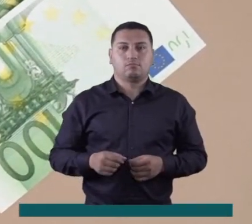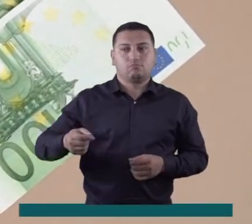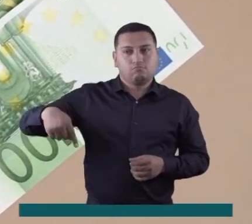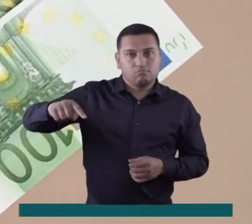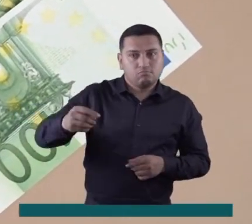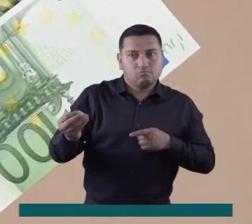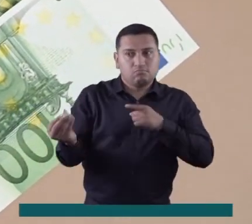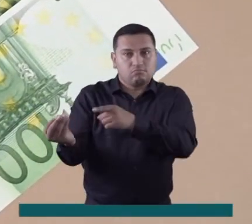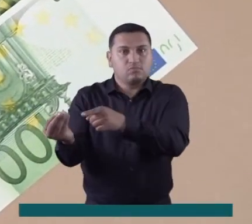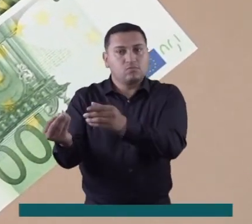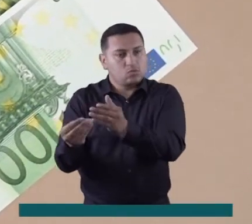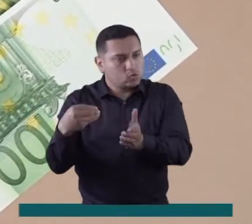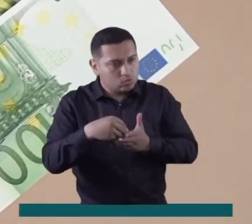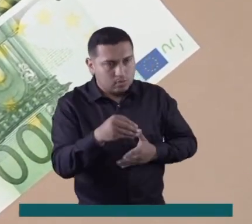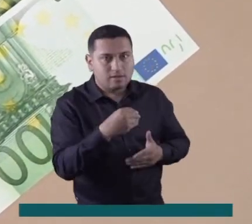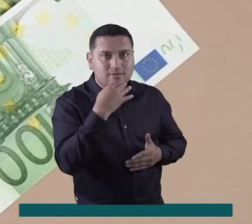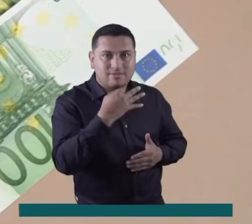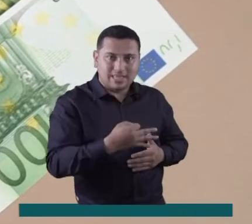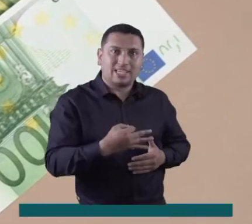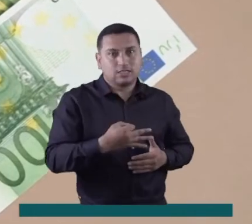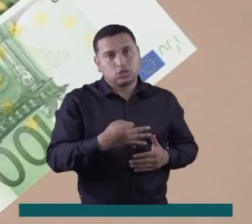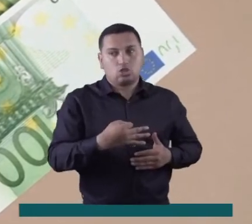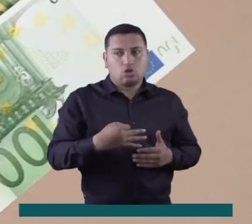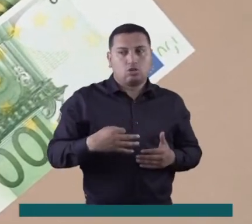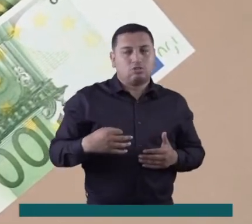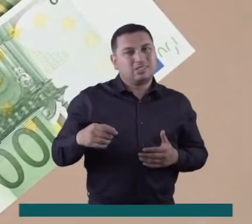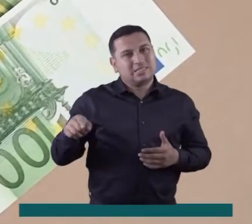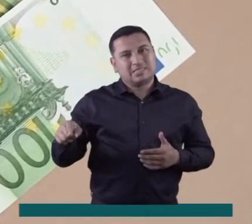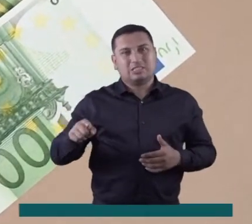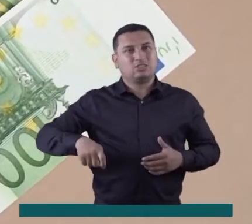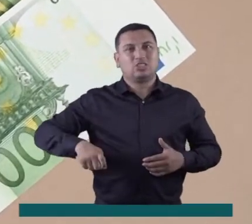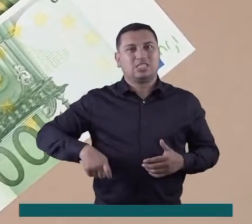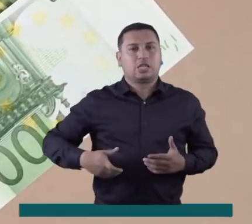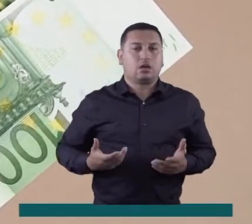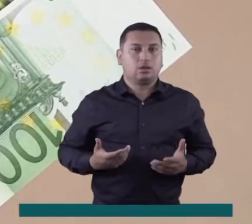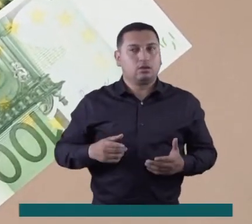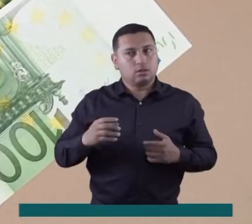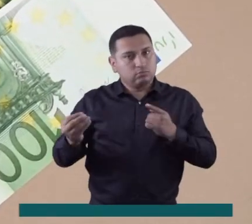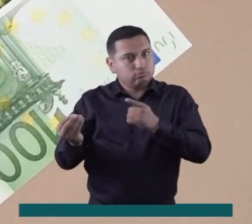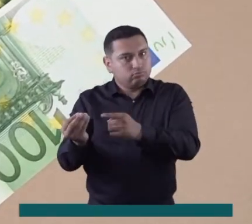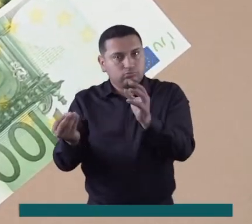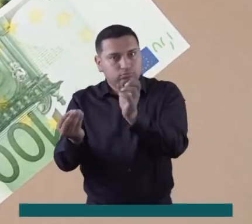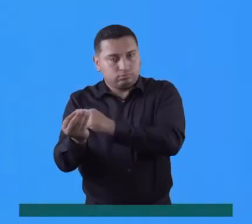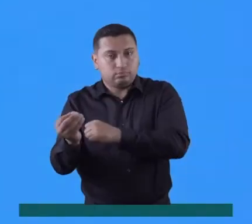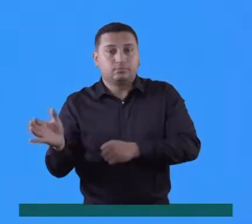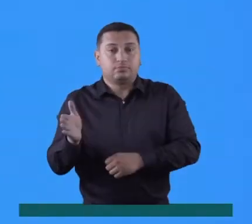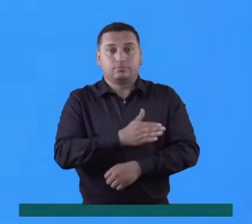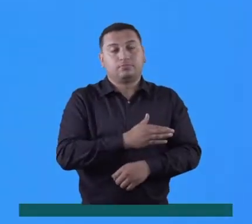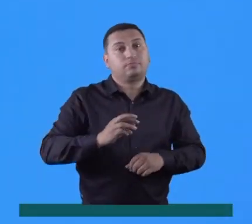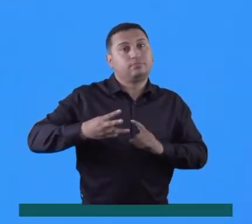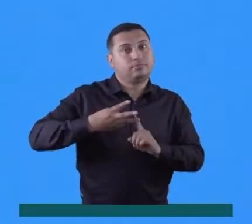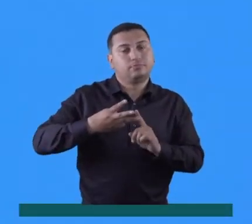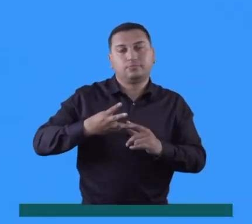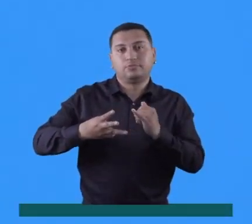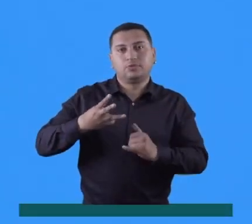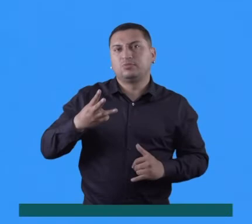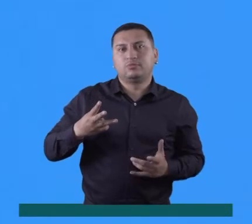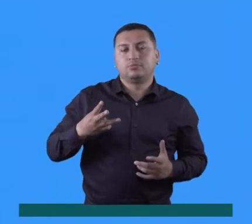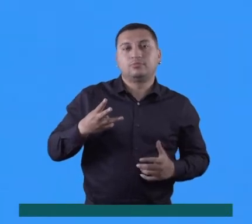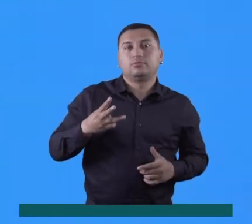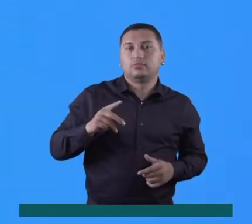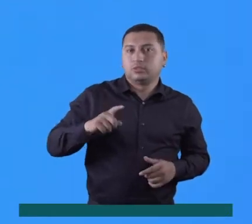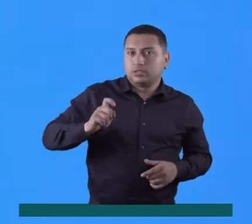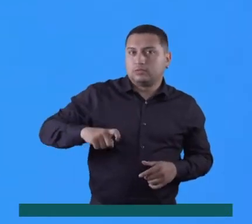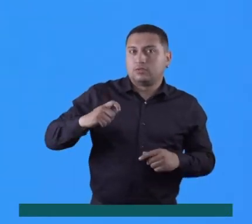de verdad van a comprar nuestro producto, si la gente está buscando eso en este momento. Y tercero que todo, y no menos importante,